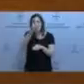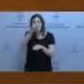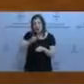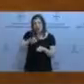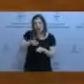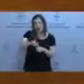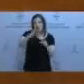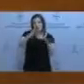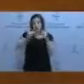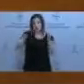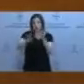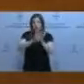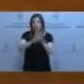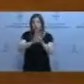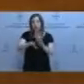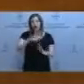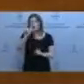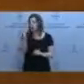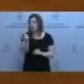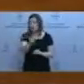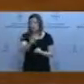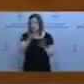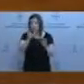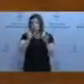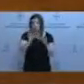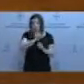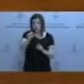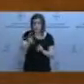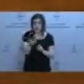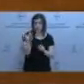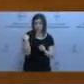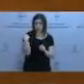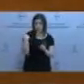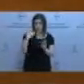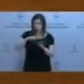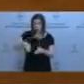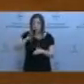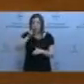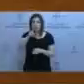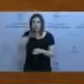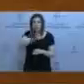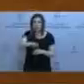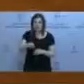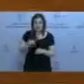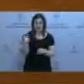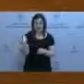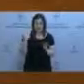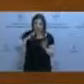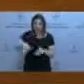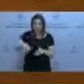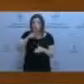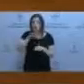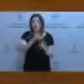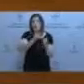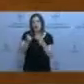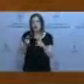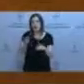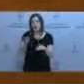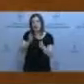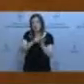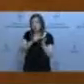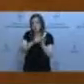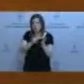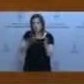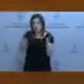muy insuficiente, como estamos viendo en las últimas semanas y en los últimos meses, con la falta del cobro de las becas para los